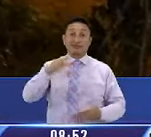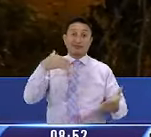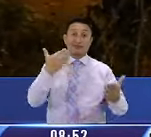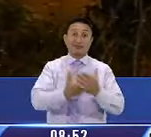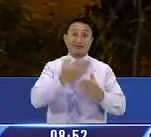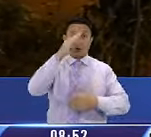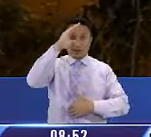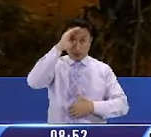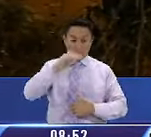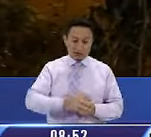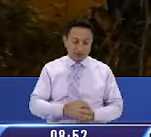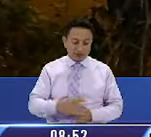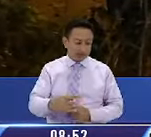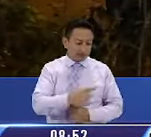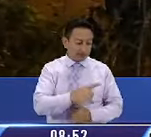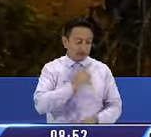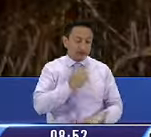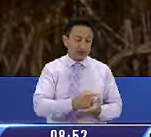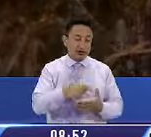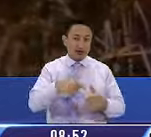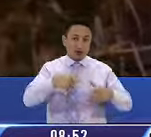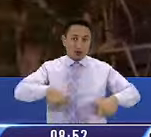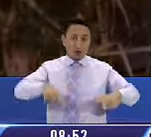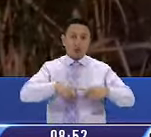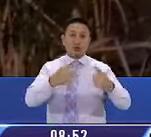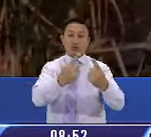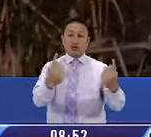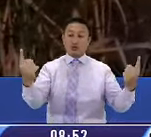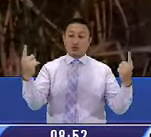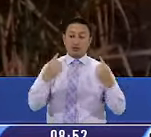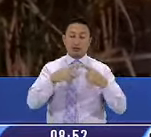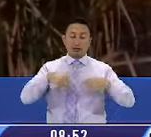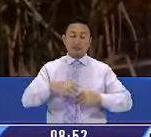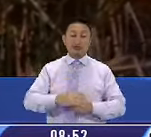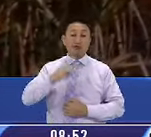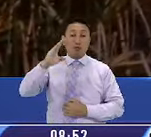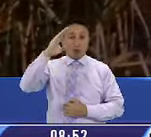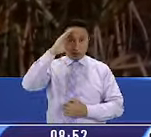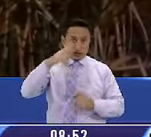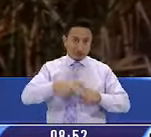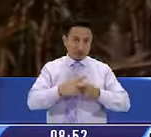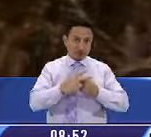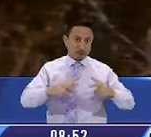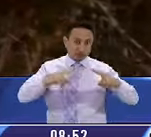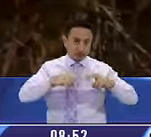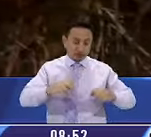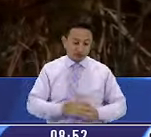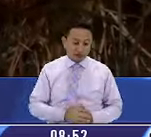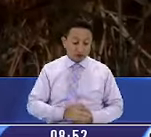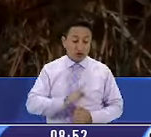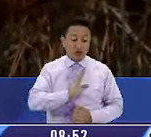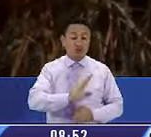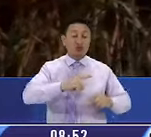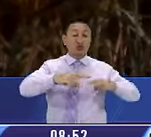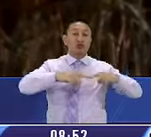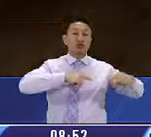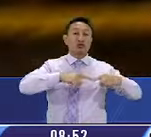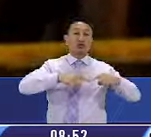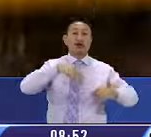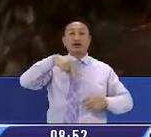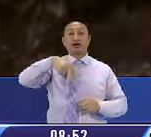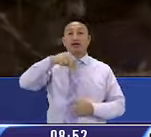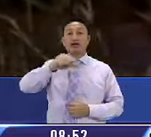y tras confirmar la novedad, acordonó la escena hasta que criminalística haga lo suyo. El jefe del Distrito Policial de